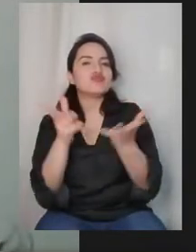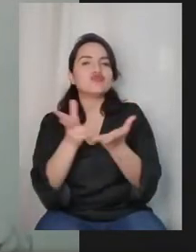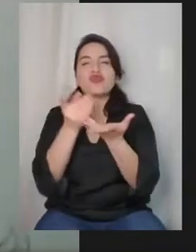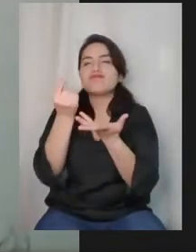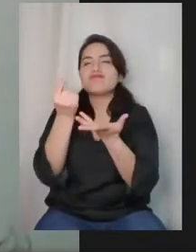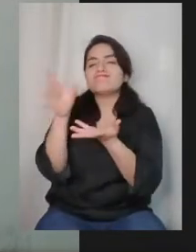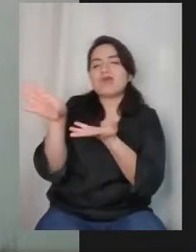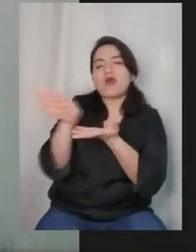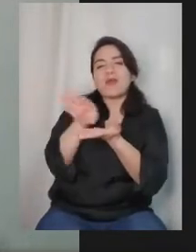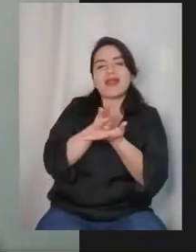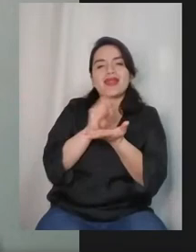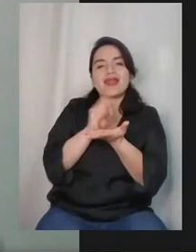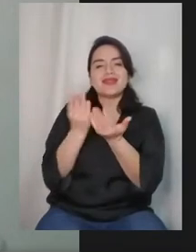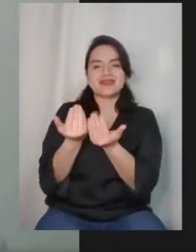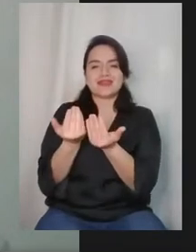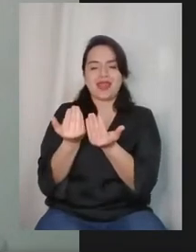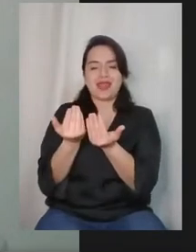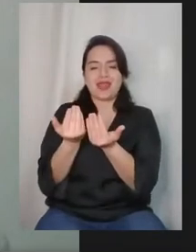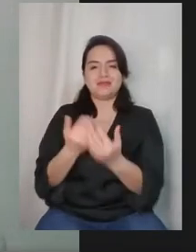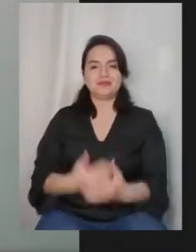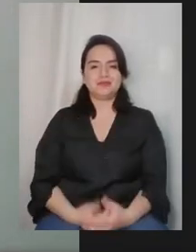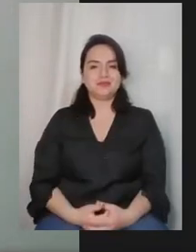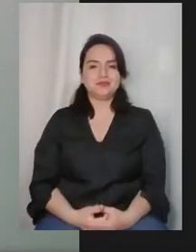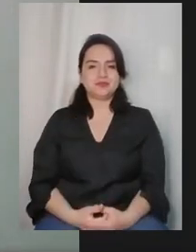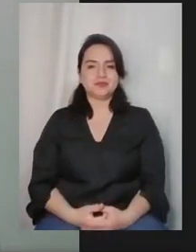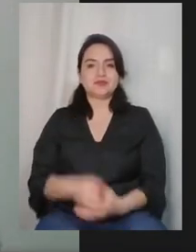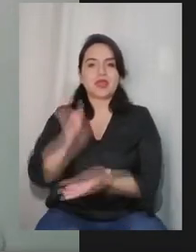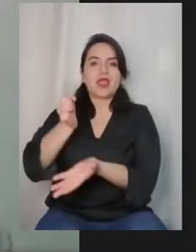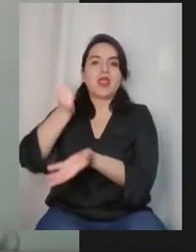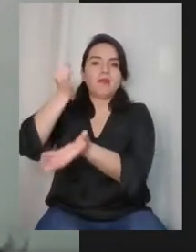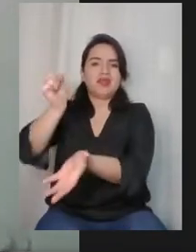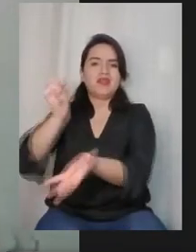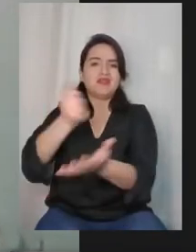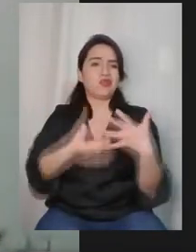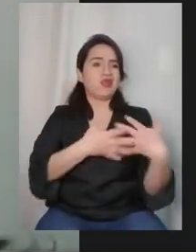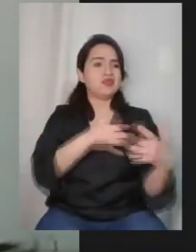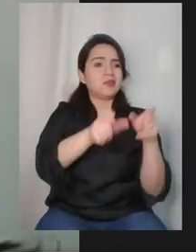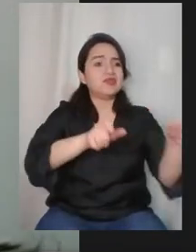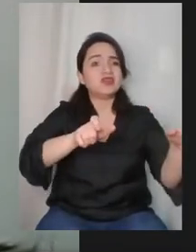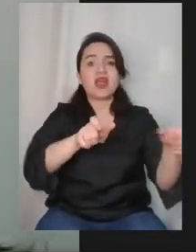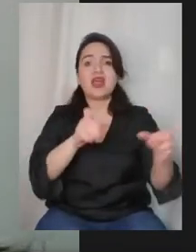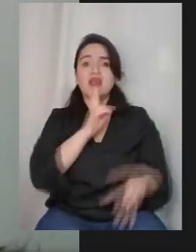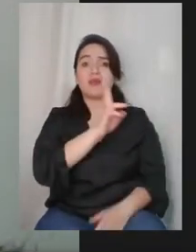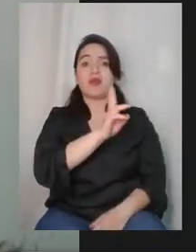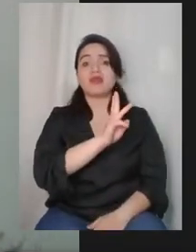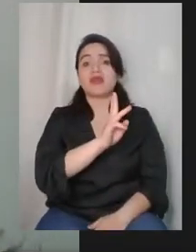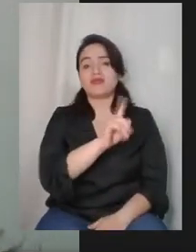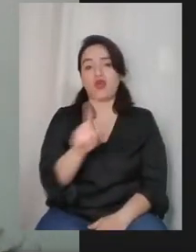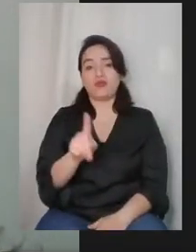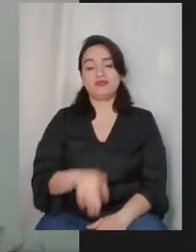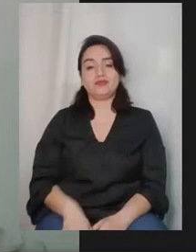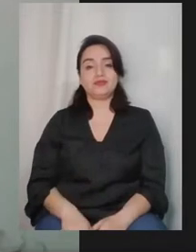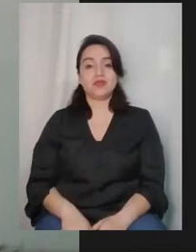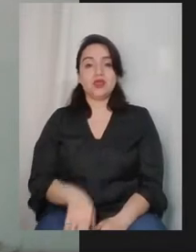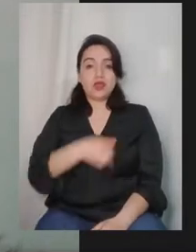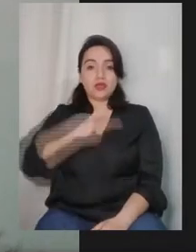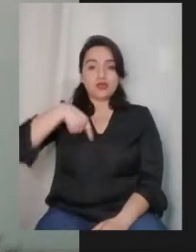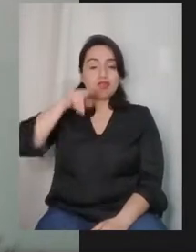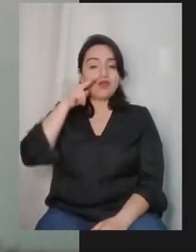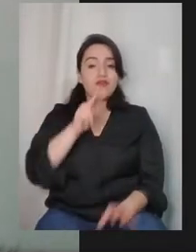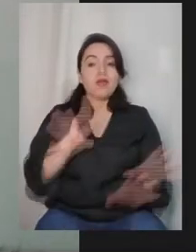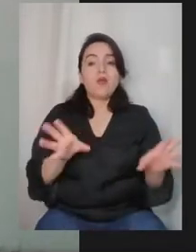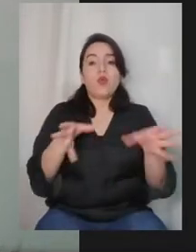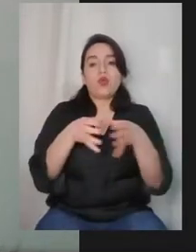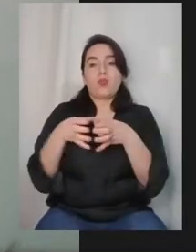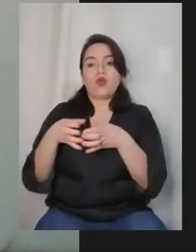necesidades del capital, y no de la naturaleza ni menos de las personas. Si observamos grupos o defensas o